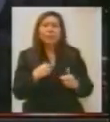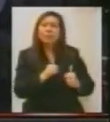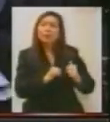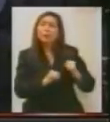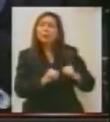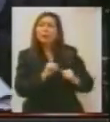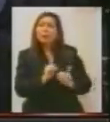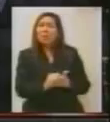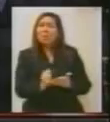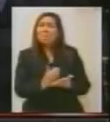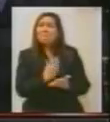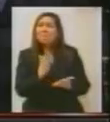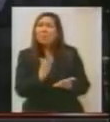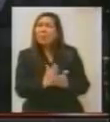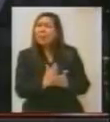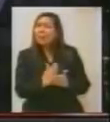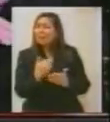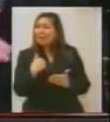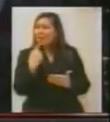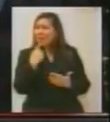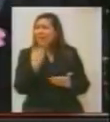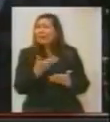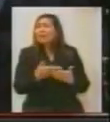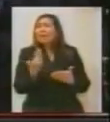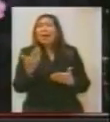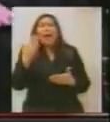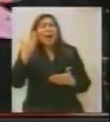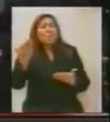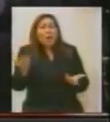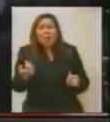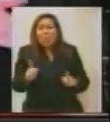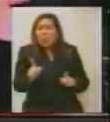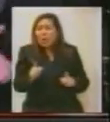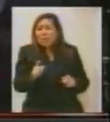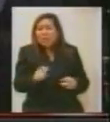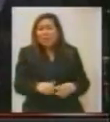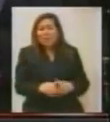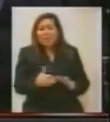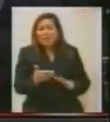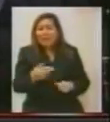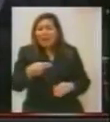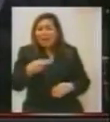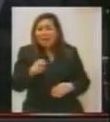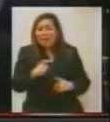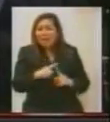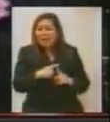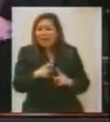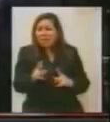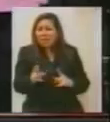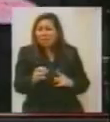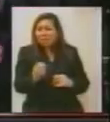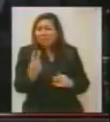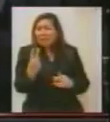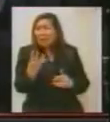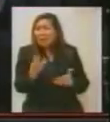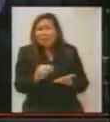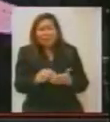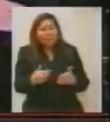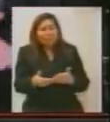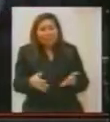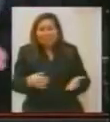sufrido problemas de esa naturaleza. Recuerden ustedes qué es lo que pasó en el APRA cuando falleció Víctor Raúl Haya de la Torre, ¿no es cierto? Habían hasta tres o cuatro